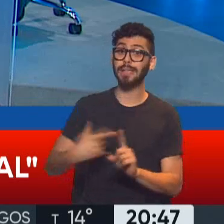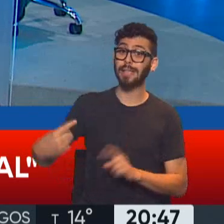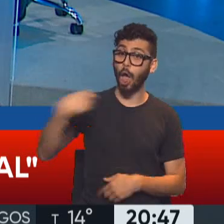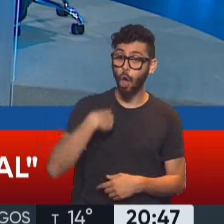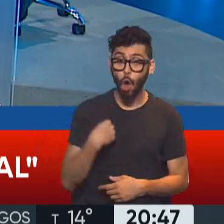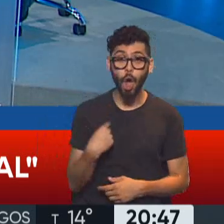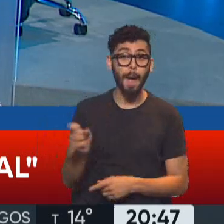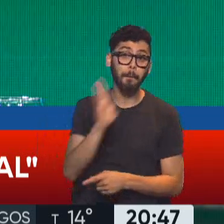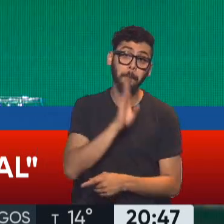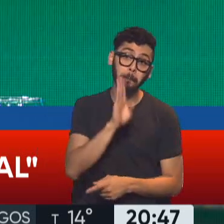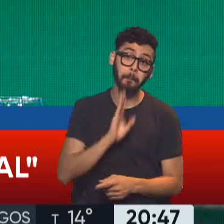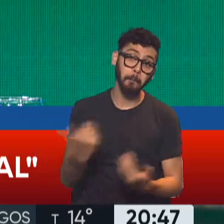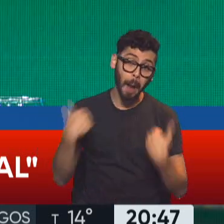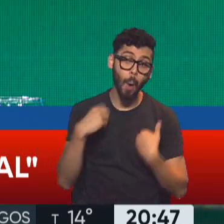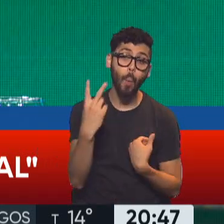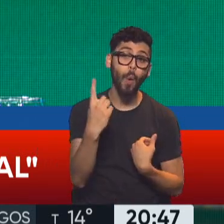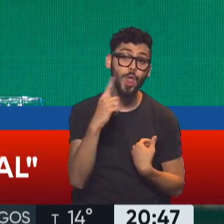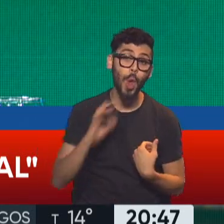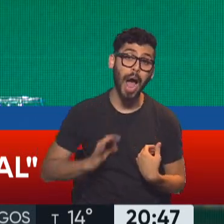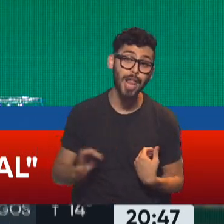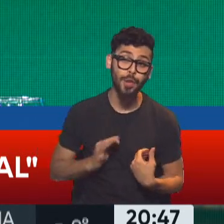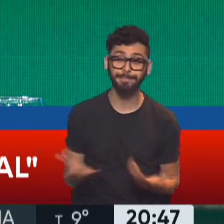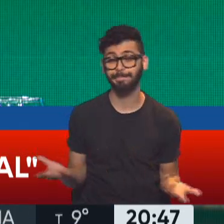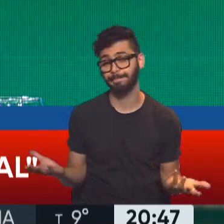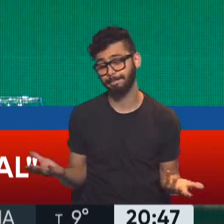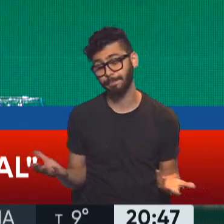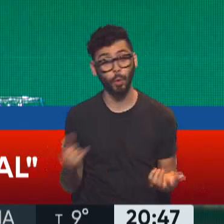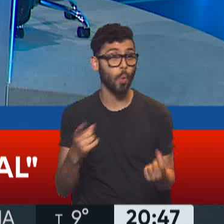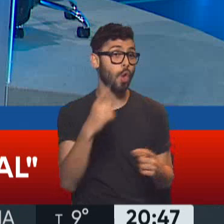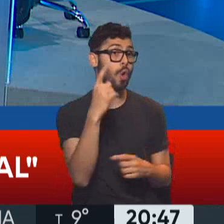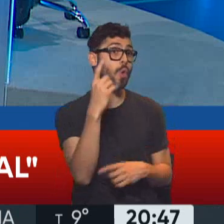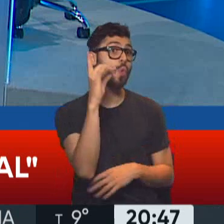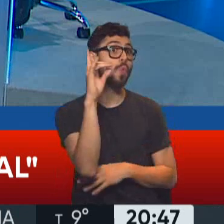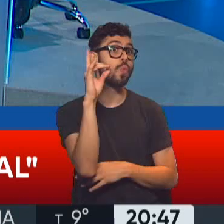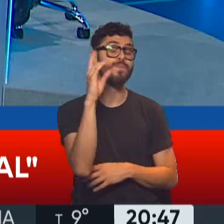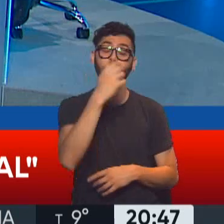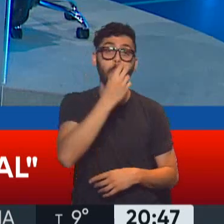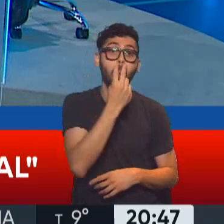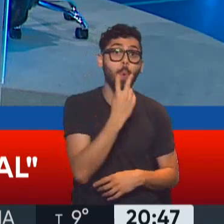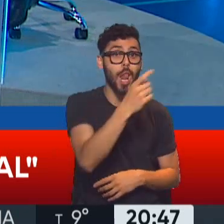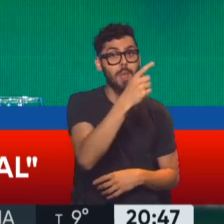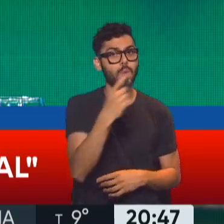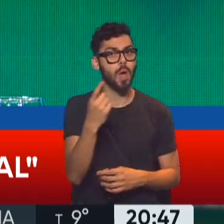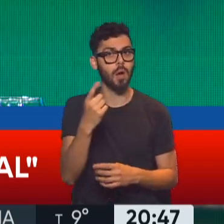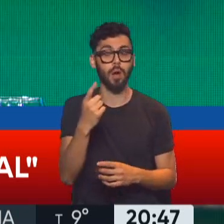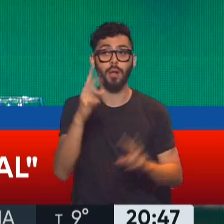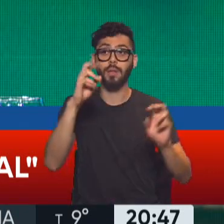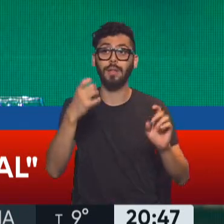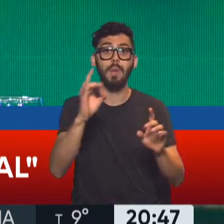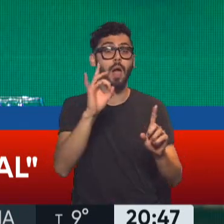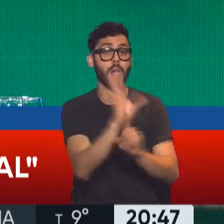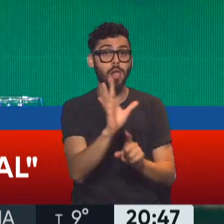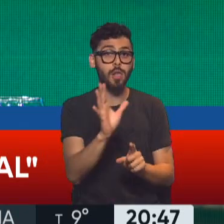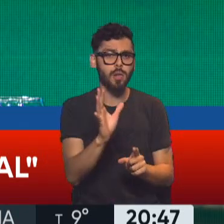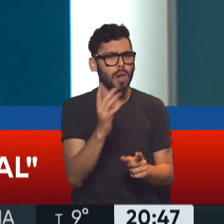21 años. Bueno, no hablemos del golpe a Bolivia, ¿no? No hablé del golpe a Bolivia. No se habló nunca más de eso. Yo no sé qué pasa en Bolivia, Atilio, con